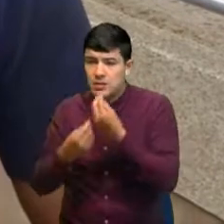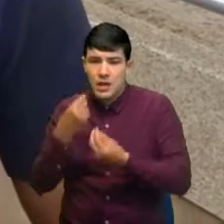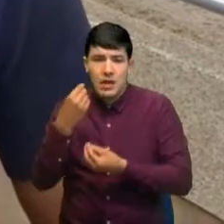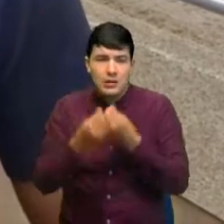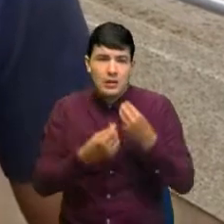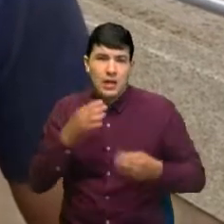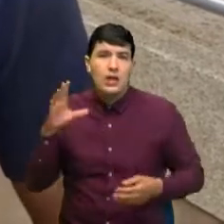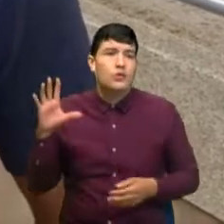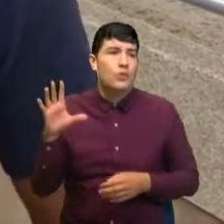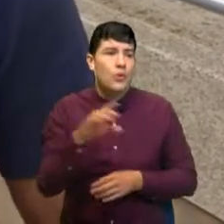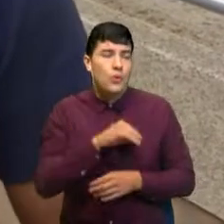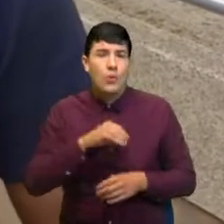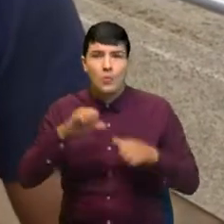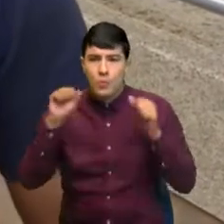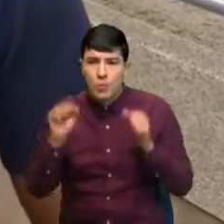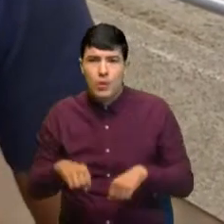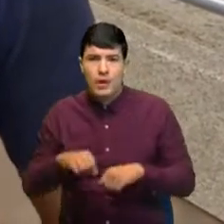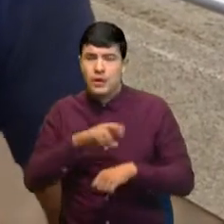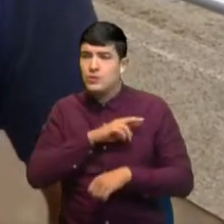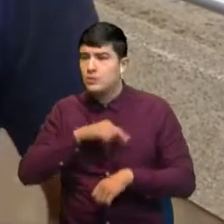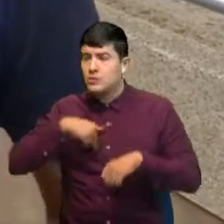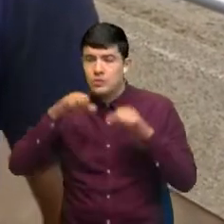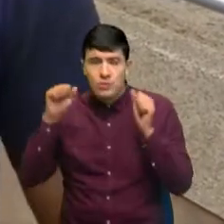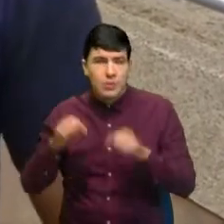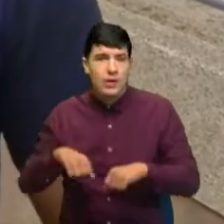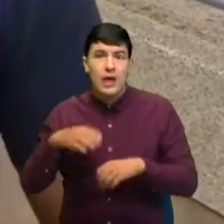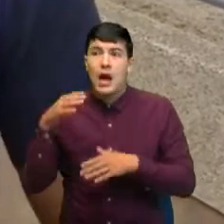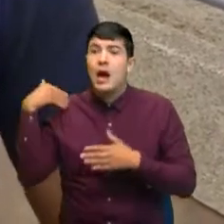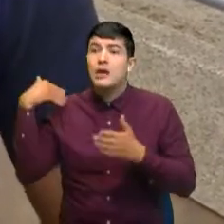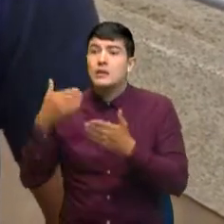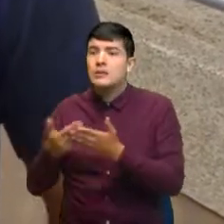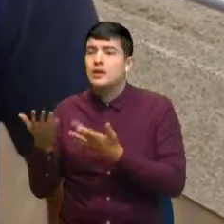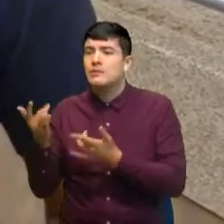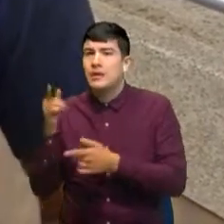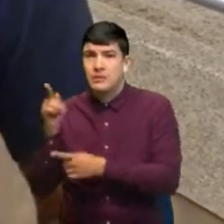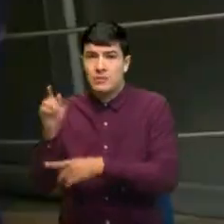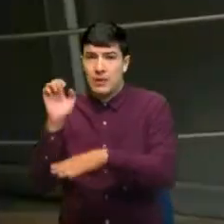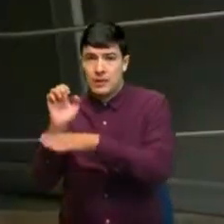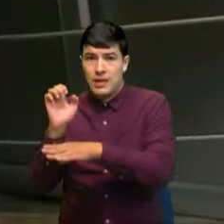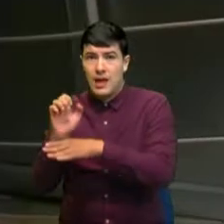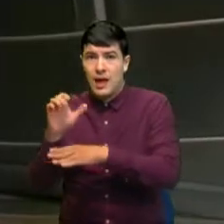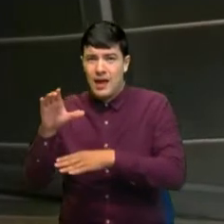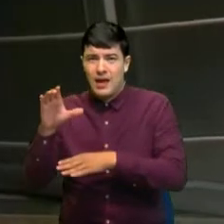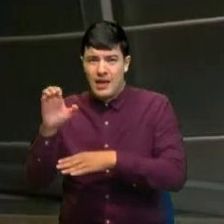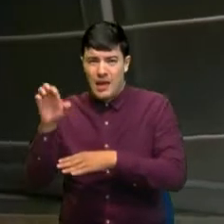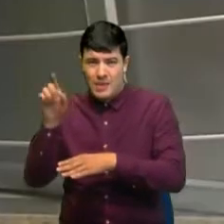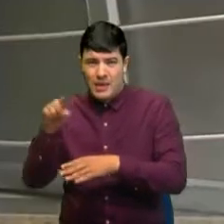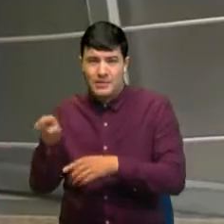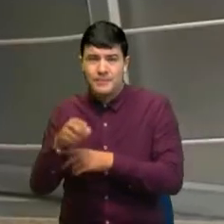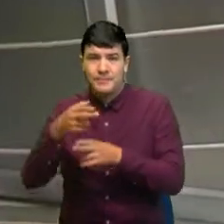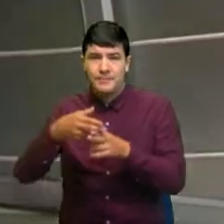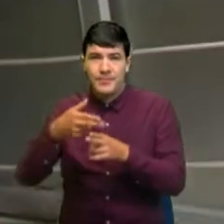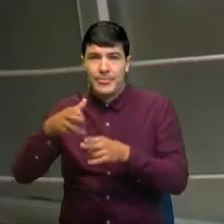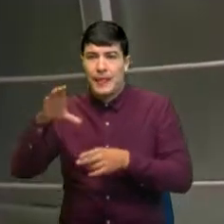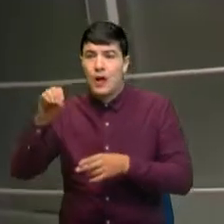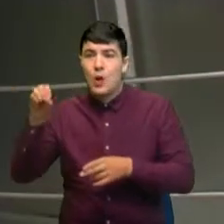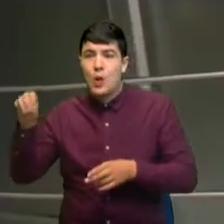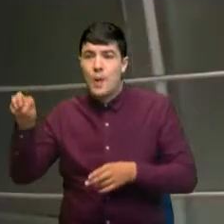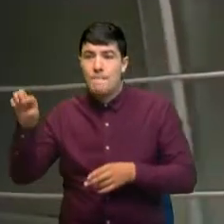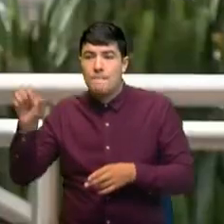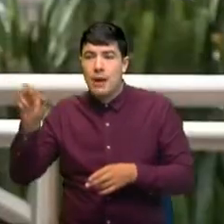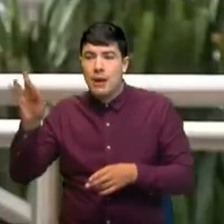todo lo que físicamente sea posible hasta esperar que comparta, haga este traslado.